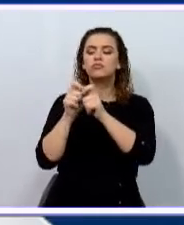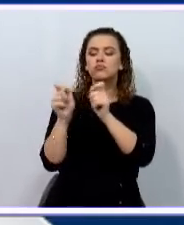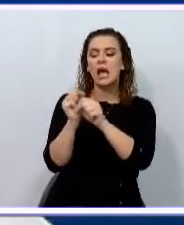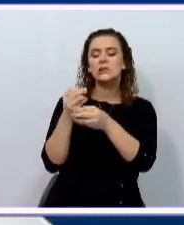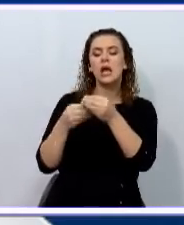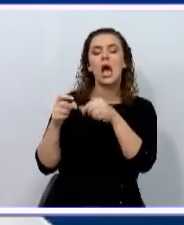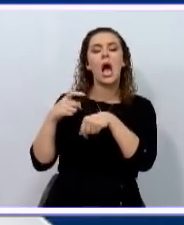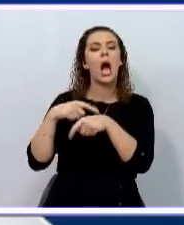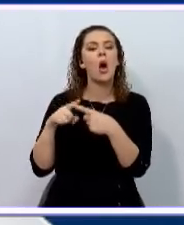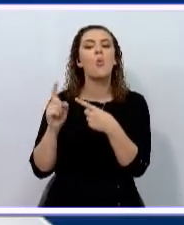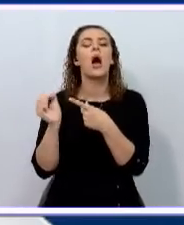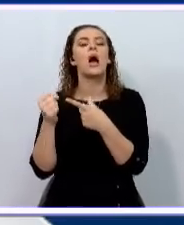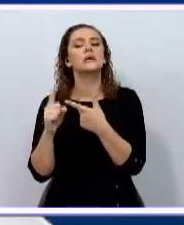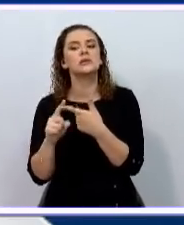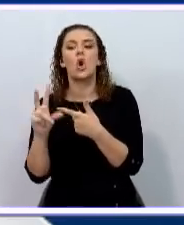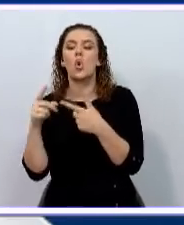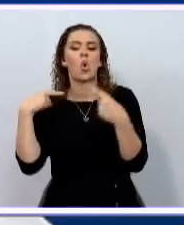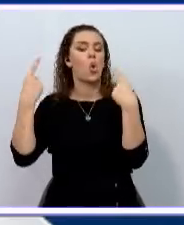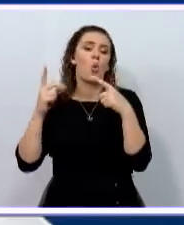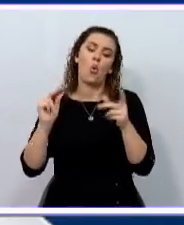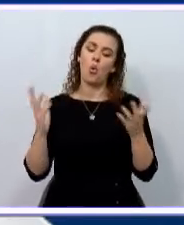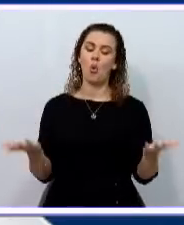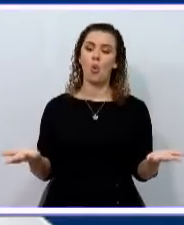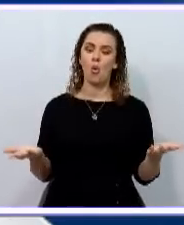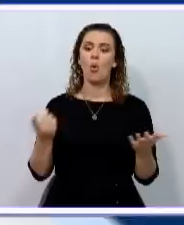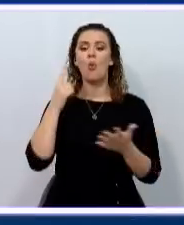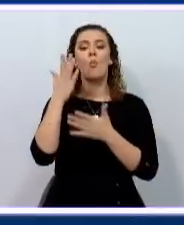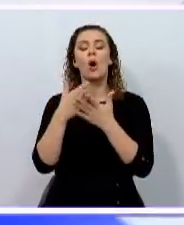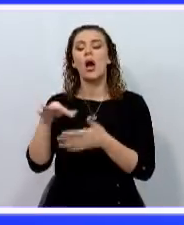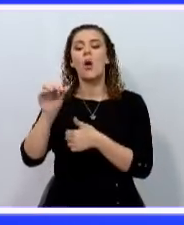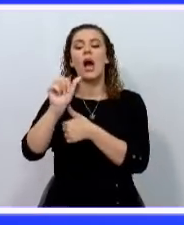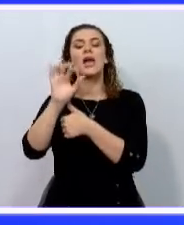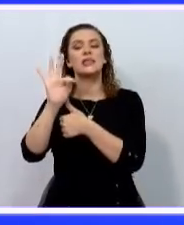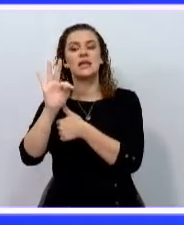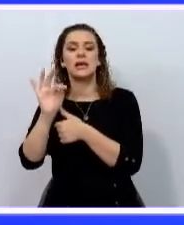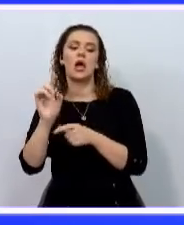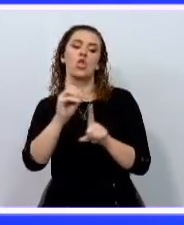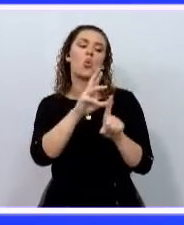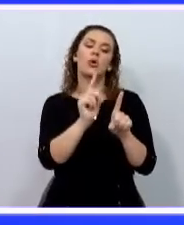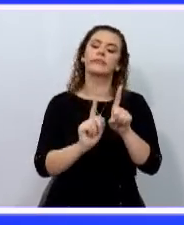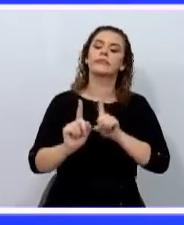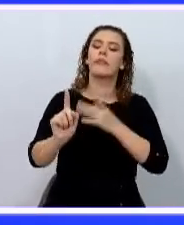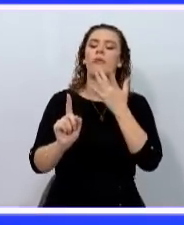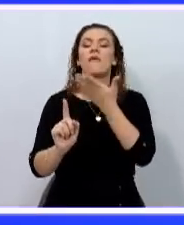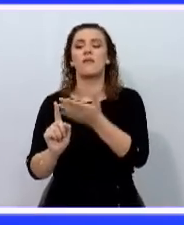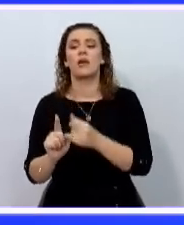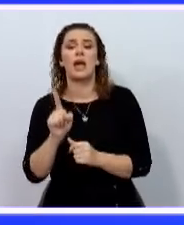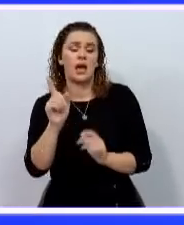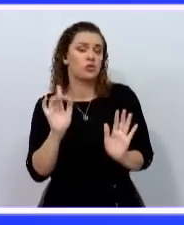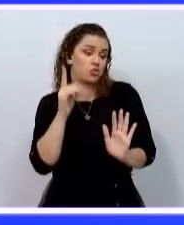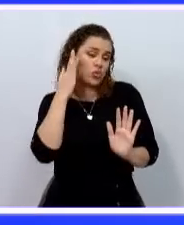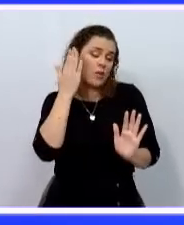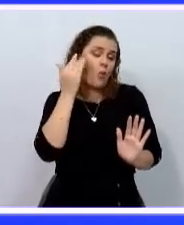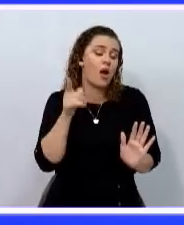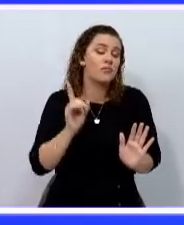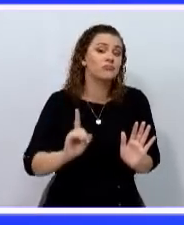hacer los cambios que hacer y no volverse loco tampoco por algo escogió Ángel Tejeda sobre Doria Rodríguez él tiene el solo